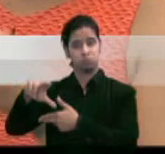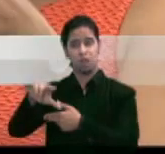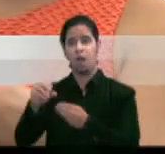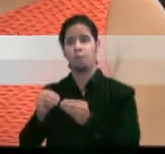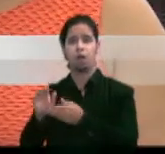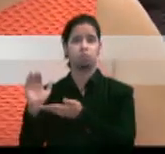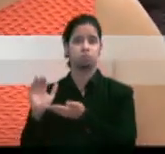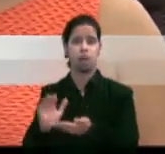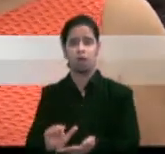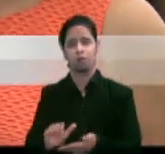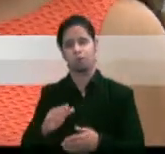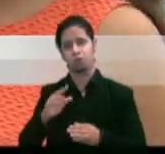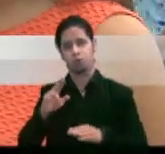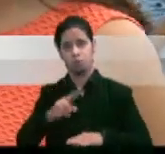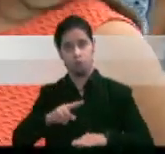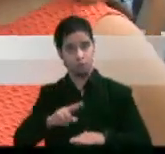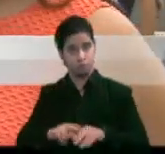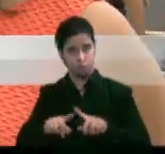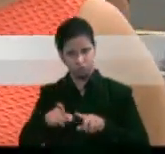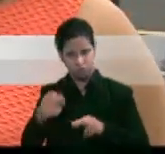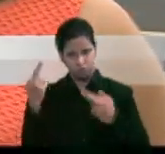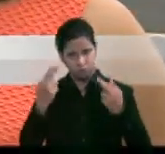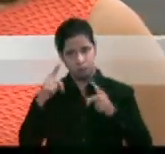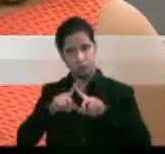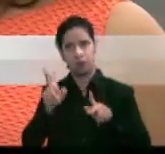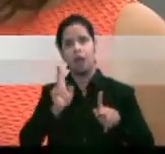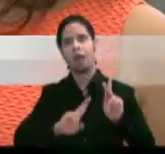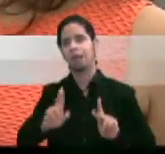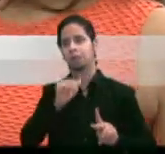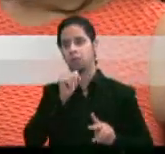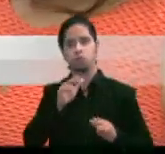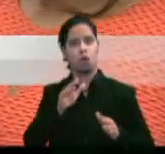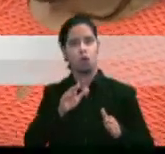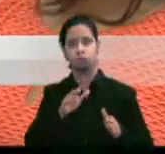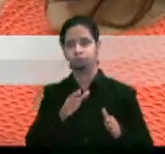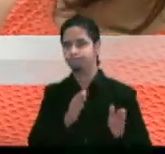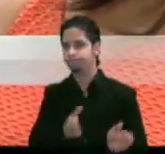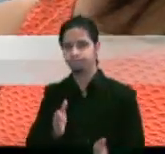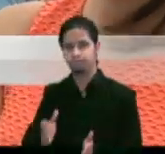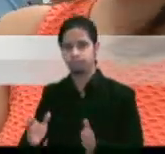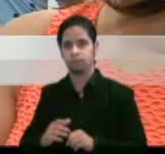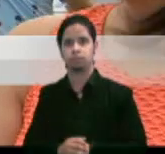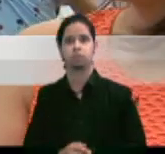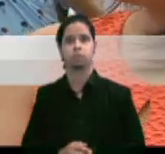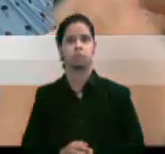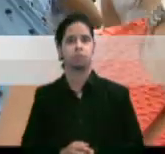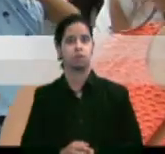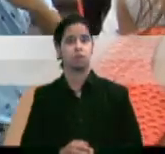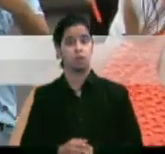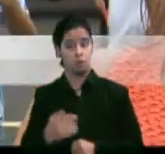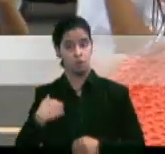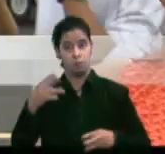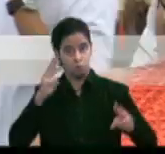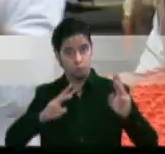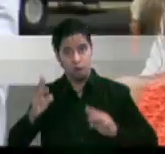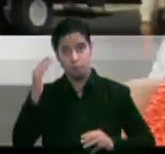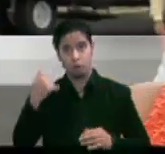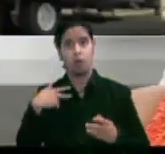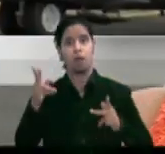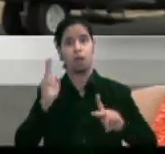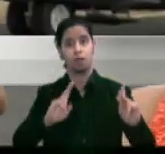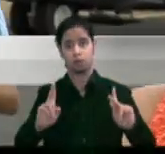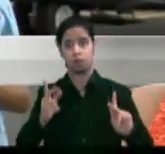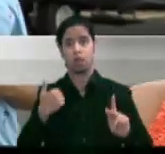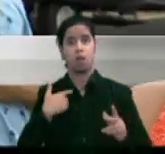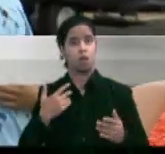normal. ¿Eso es motivo para que la gente no se prepare? No, eso nos preocupa mucho, que como se está hablando de una temporada tranquila, las personas bajen su